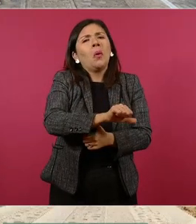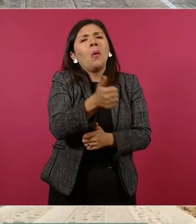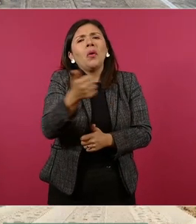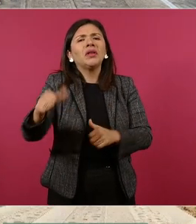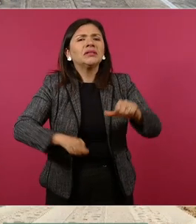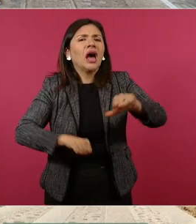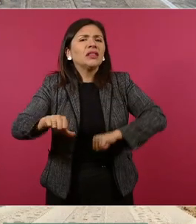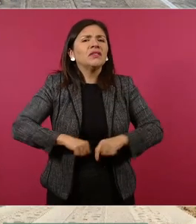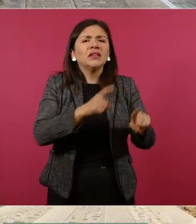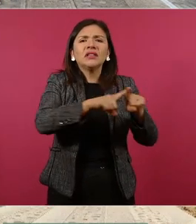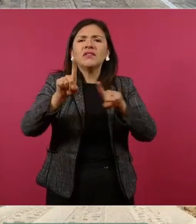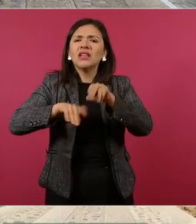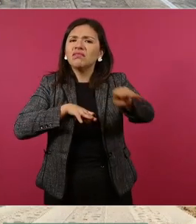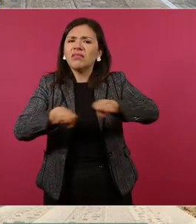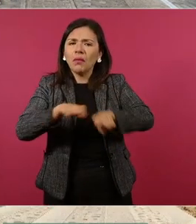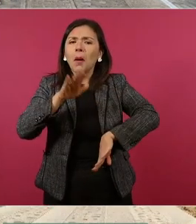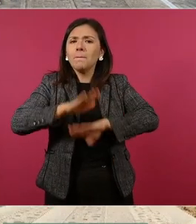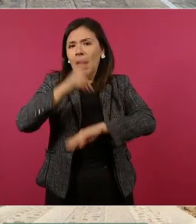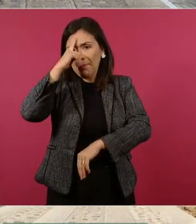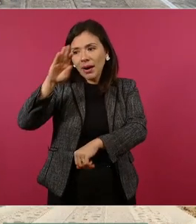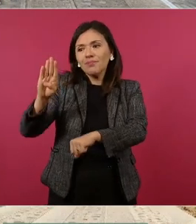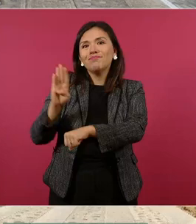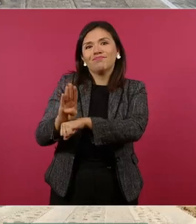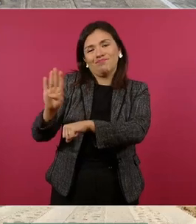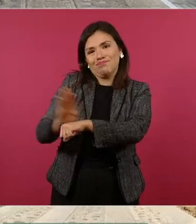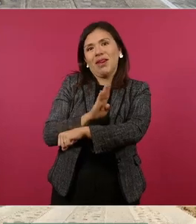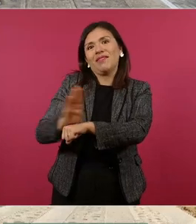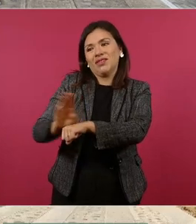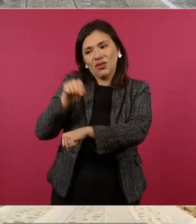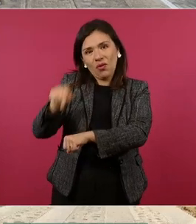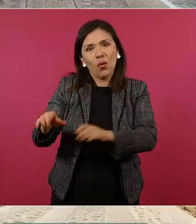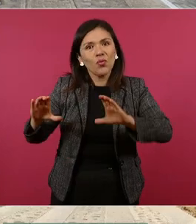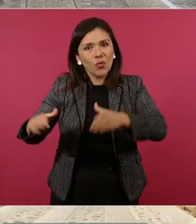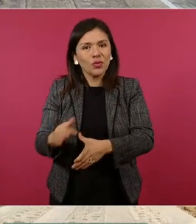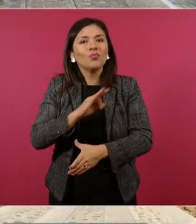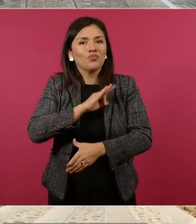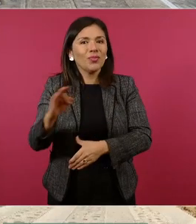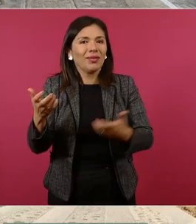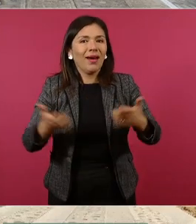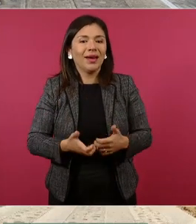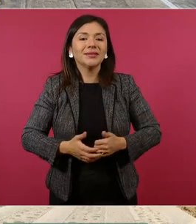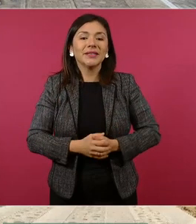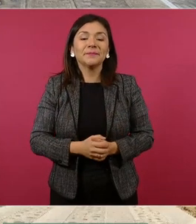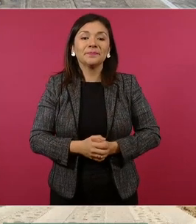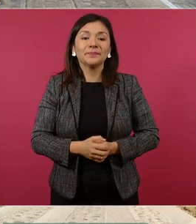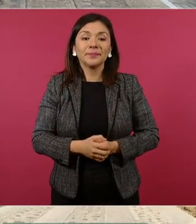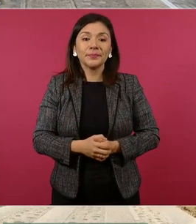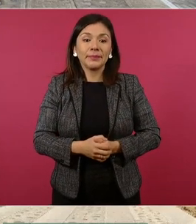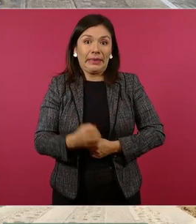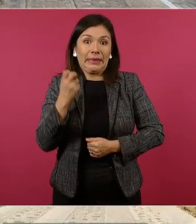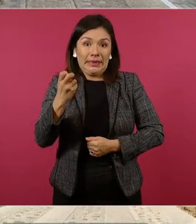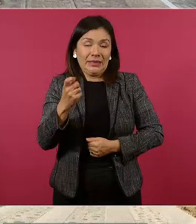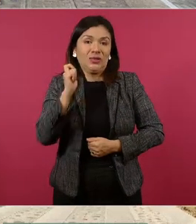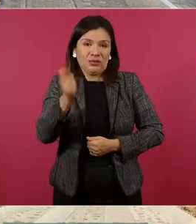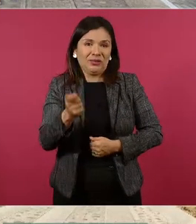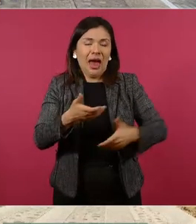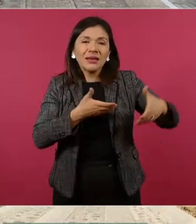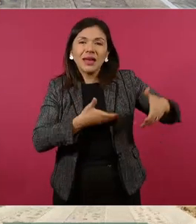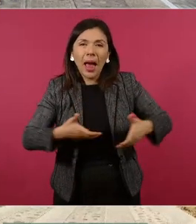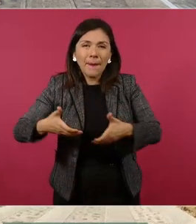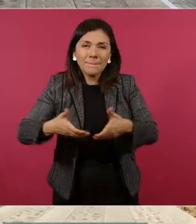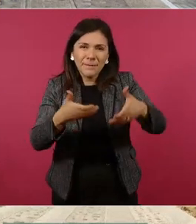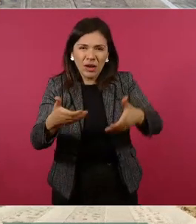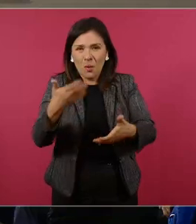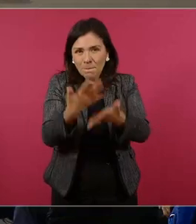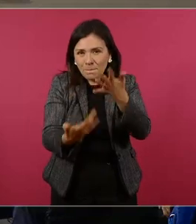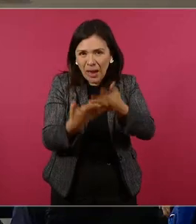otras actividades para para bien de la de la comunidad eh Eso es en cuanto a caminos eh